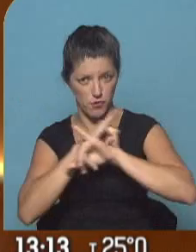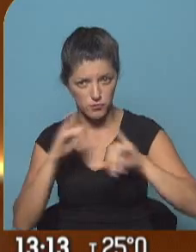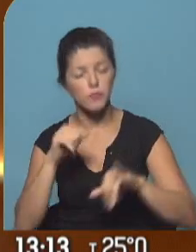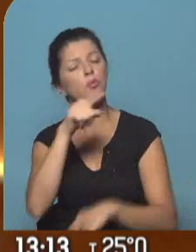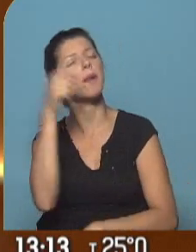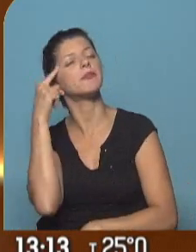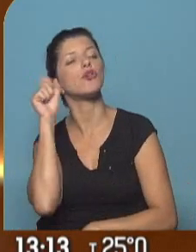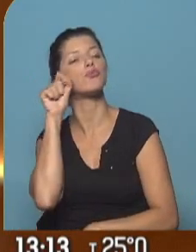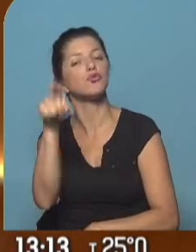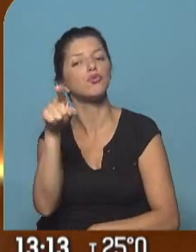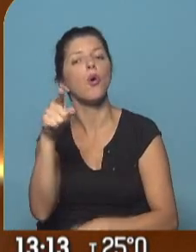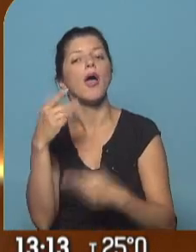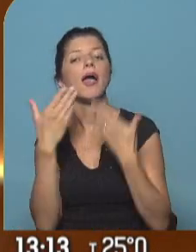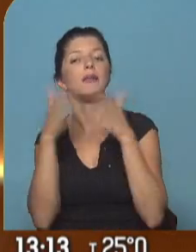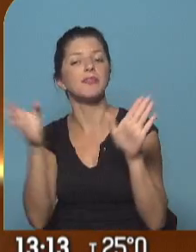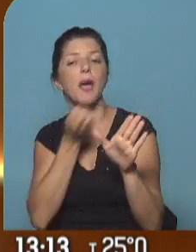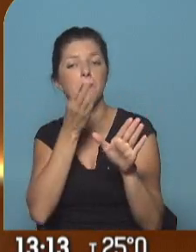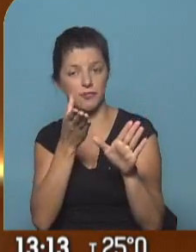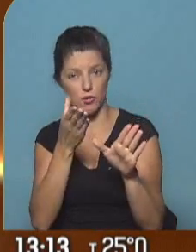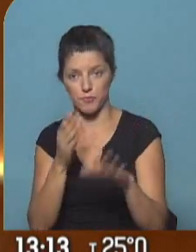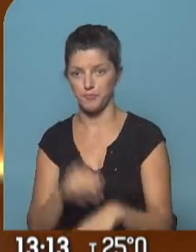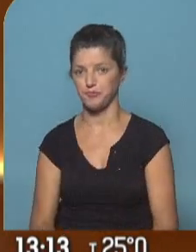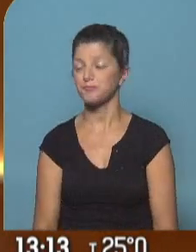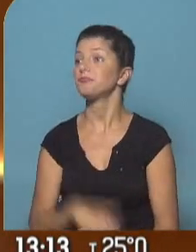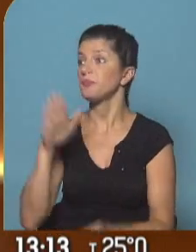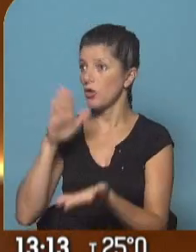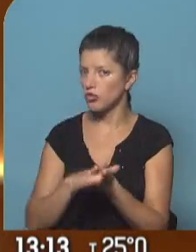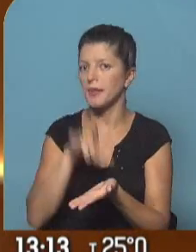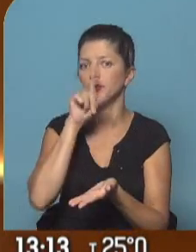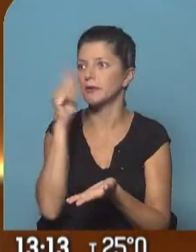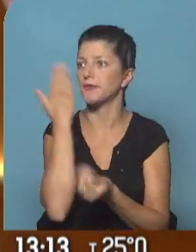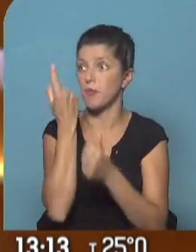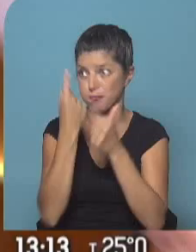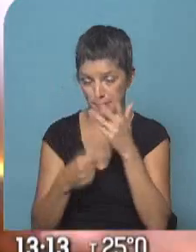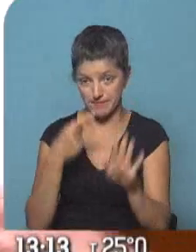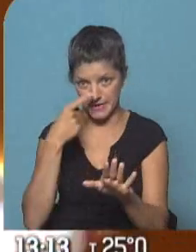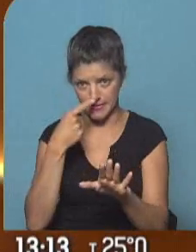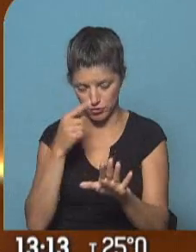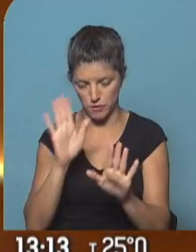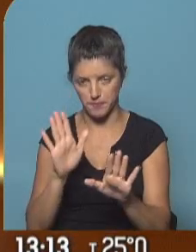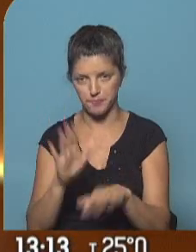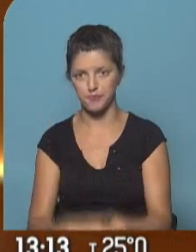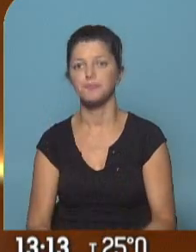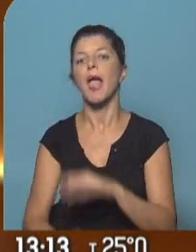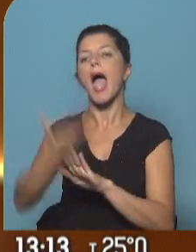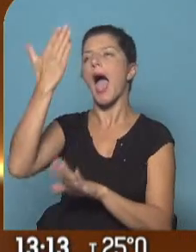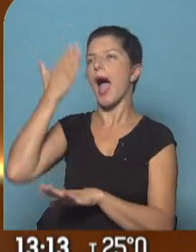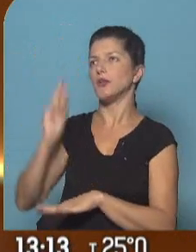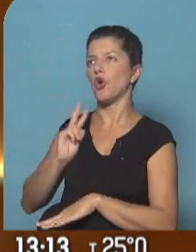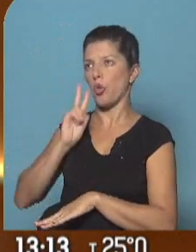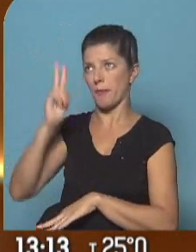expresión? Las redes sociales es muy interesante lo que pasó. A diferencia de lo que pasó en el 2009, la Guardia Republicana es otro mundo.